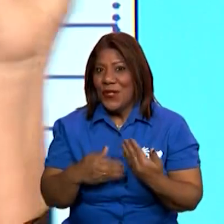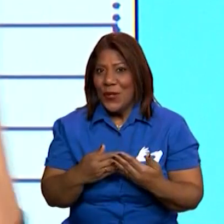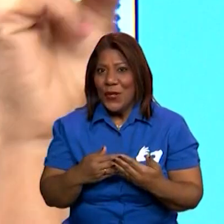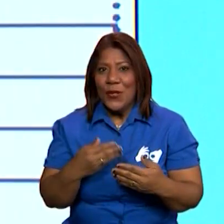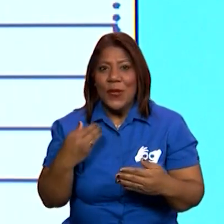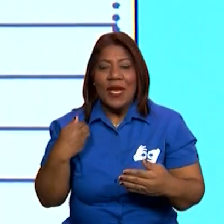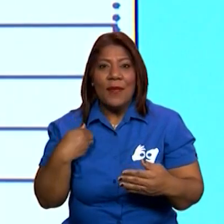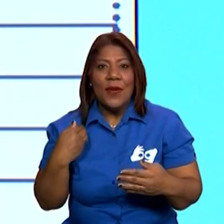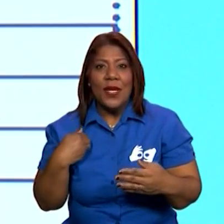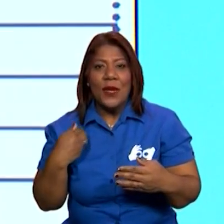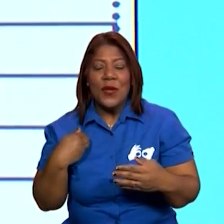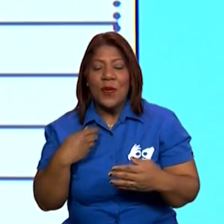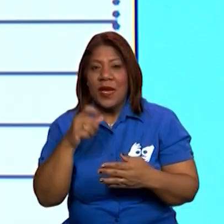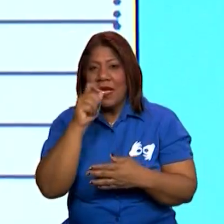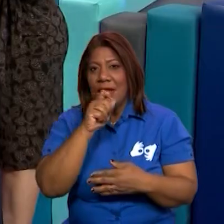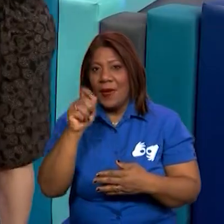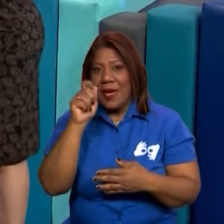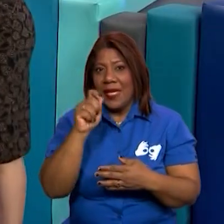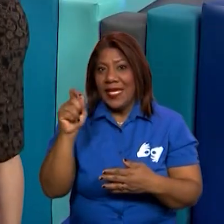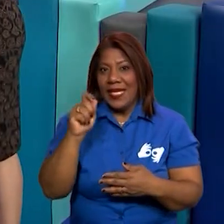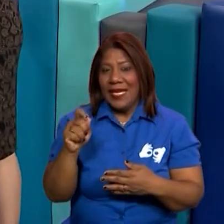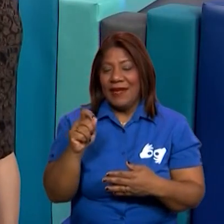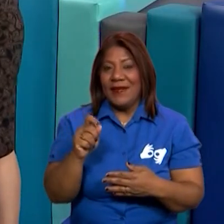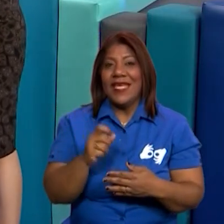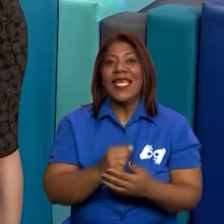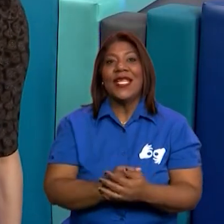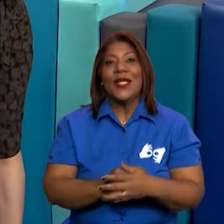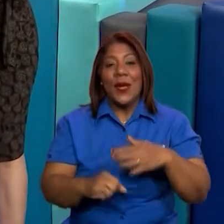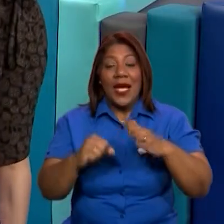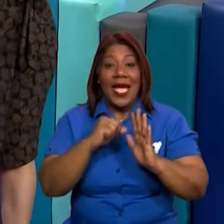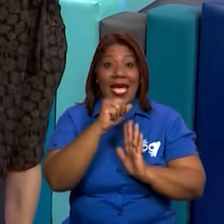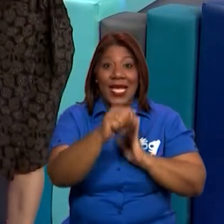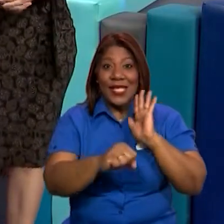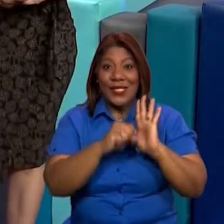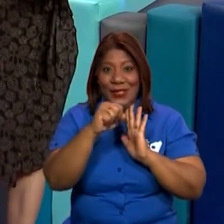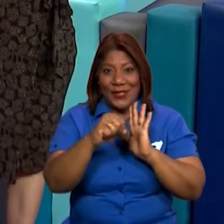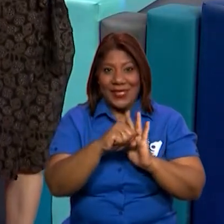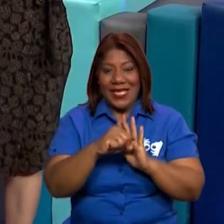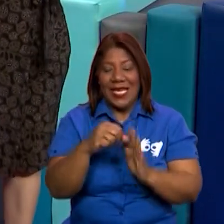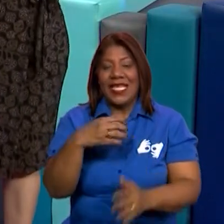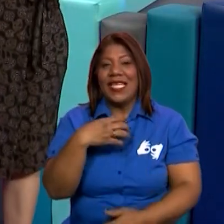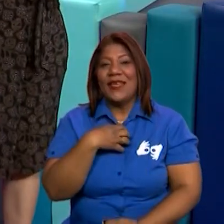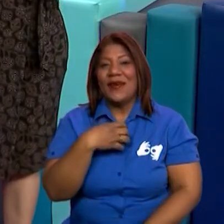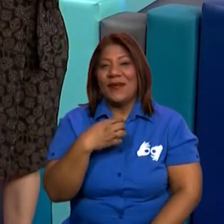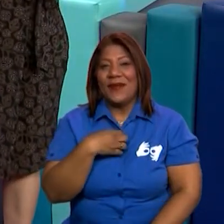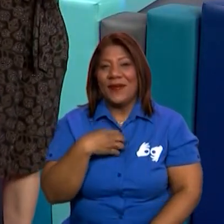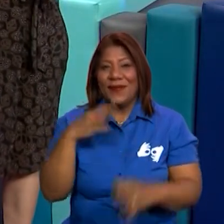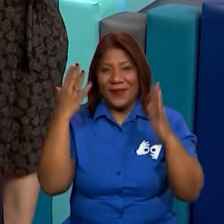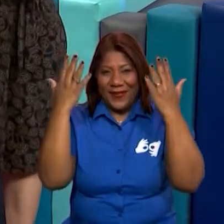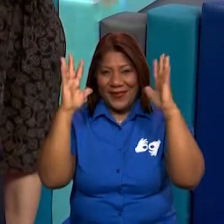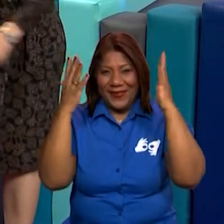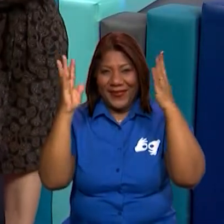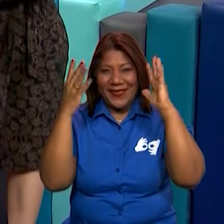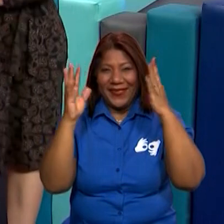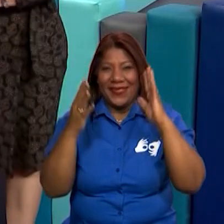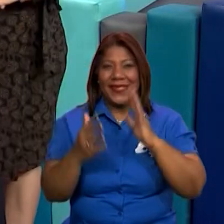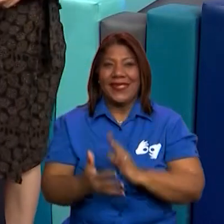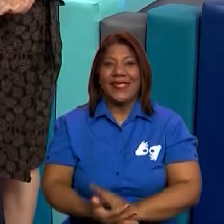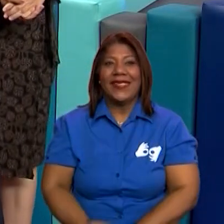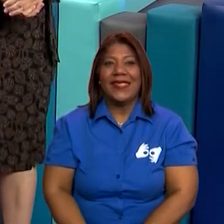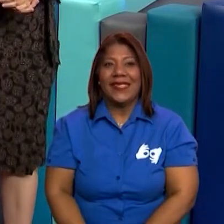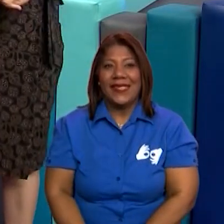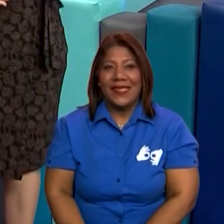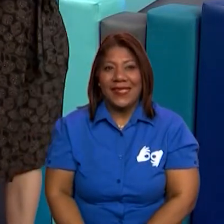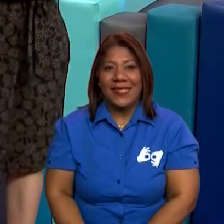van pensando y escribiendo de una vez el sustantivo propio. ¡Excelente! ¡Muy bien! Muy